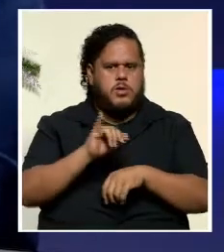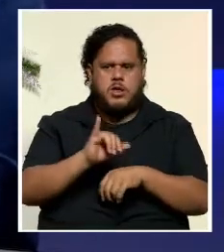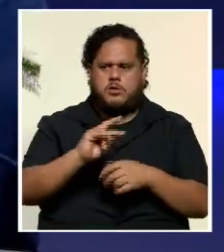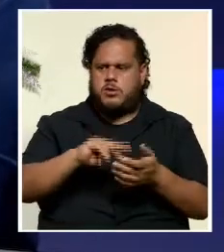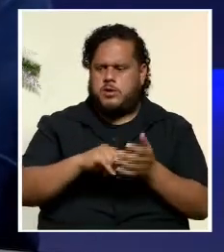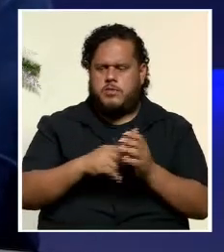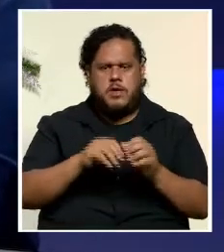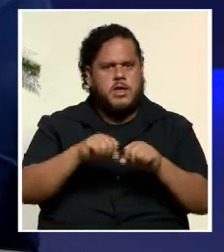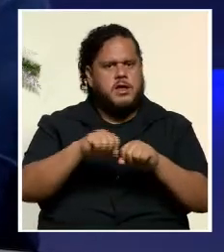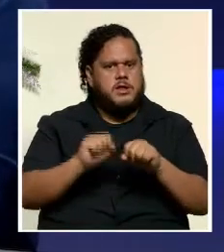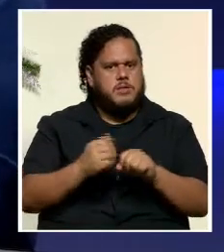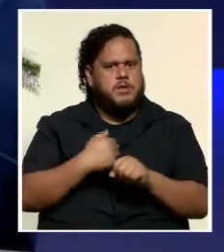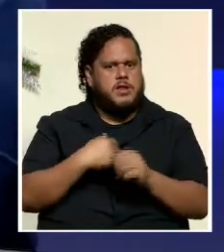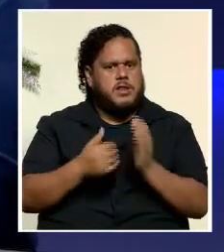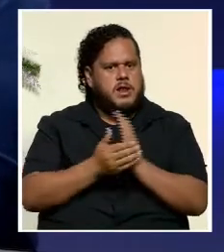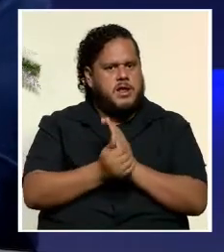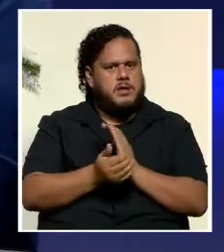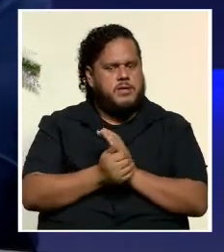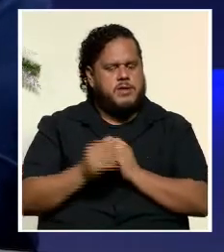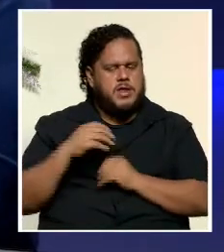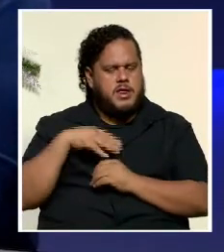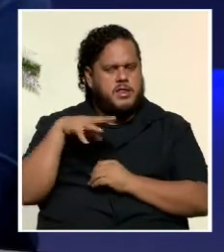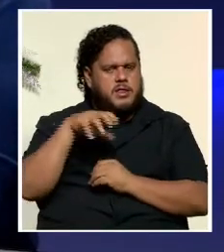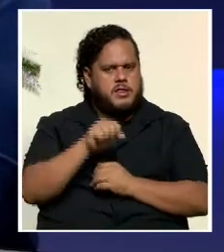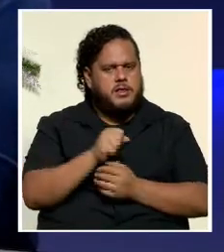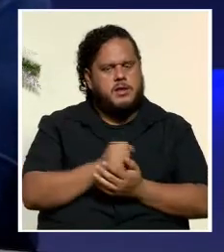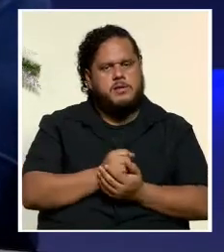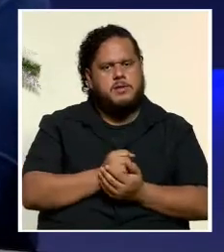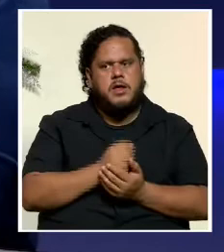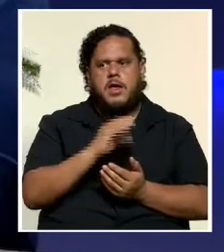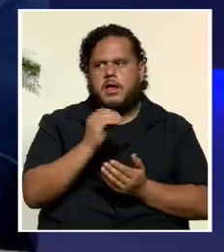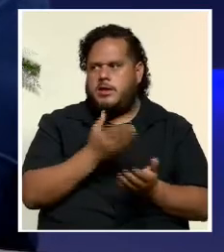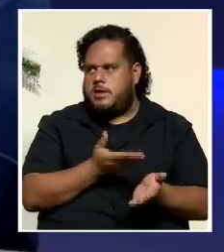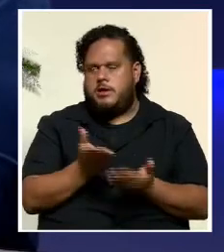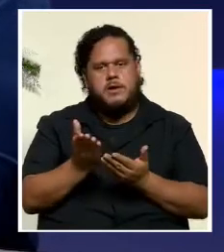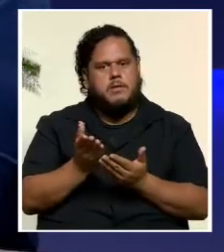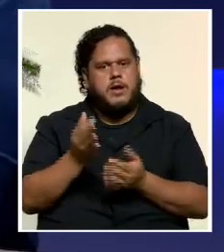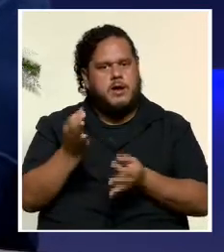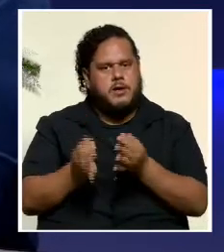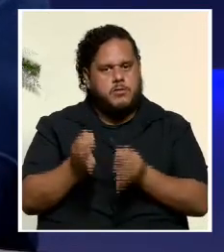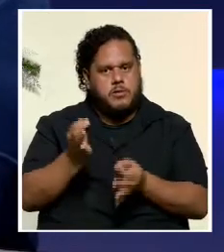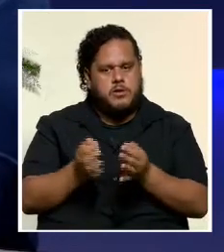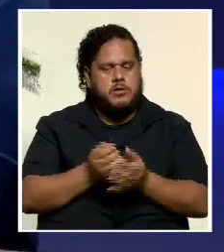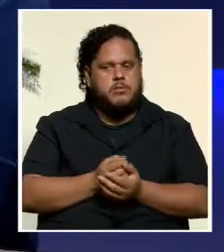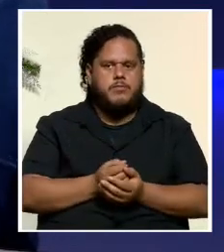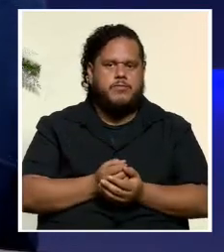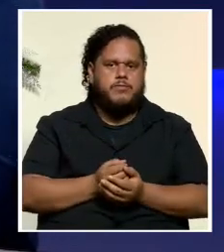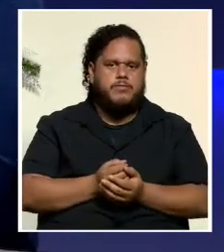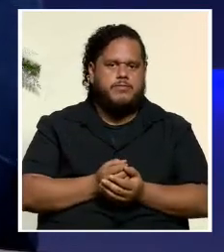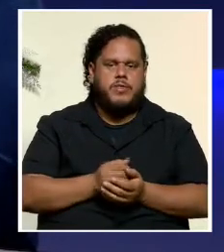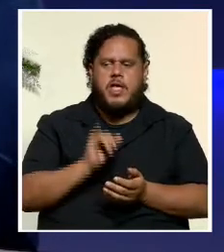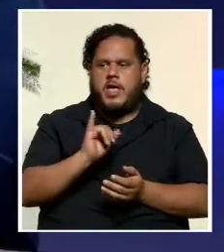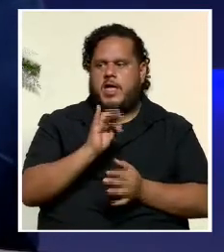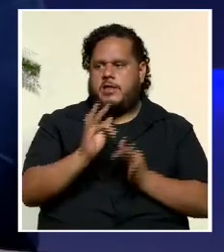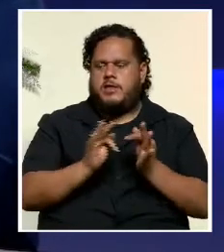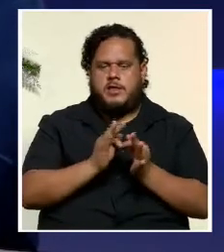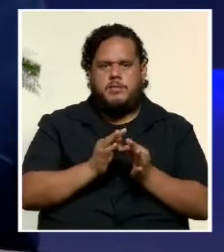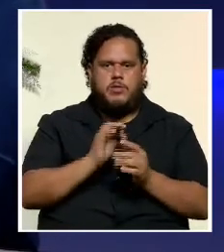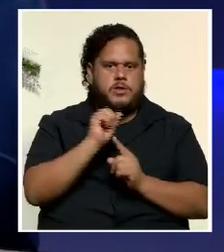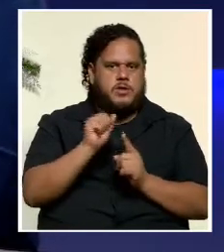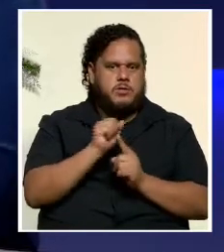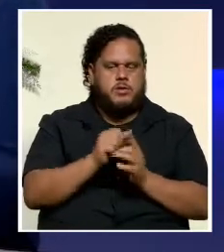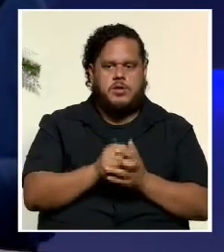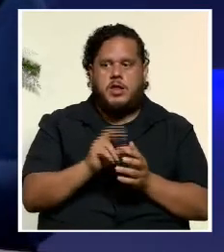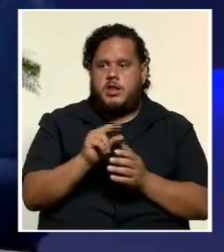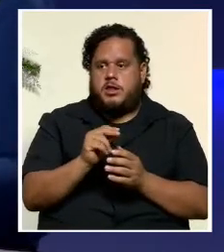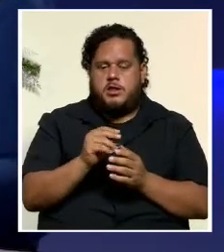el sistema tiene la capacidad de detectar y llevar a juicio este tipo de casos. Si no